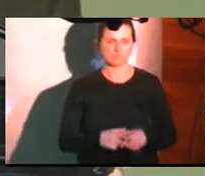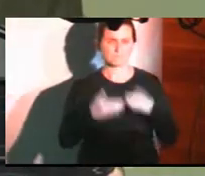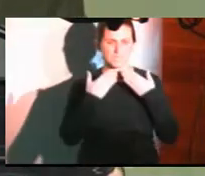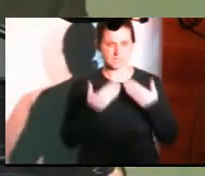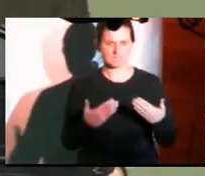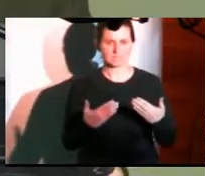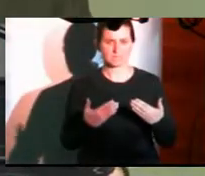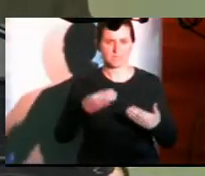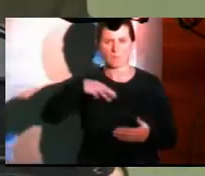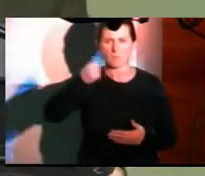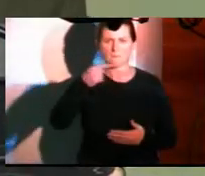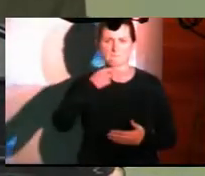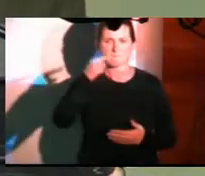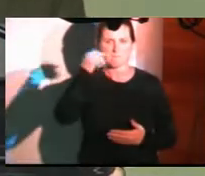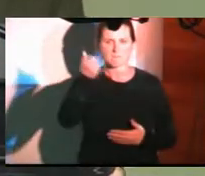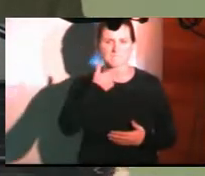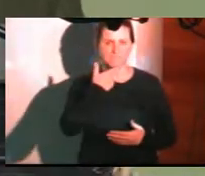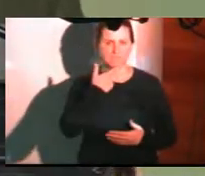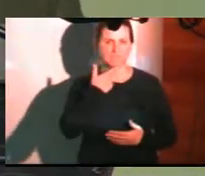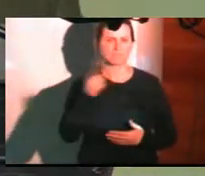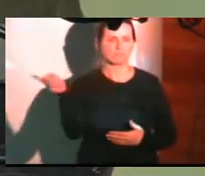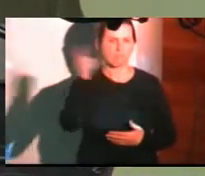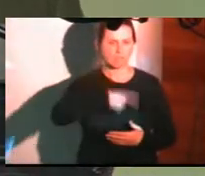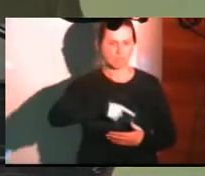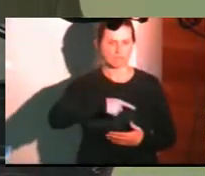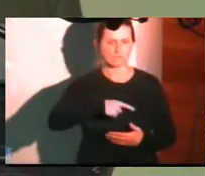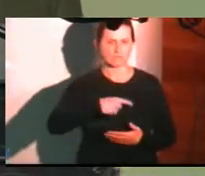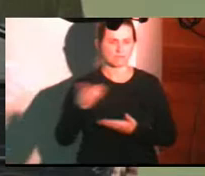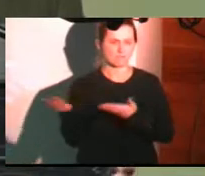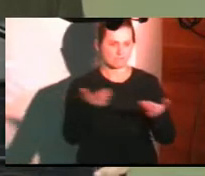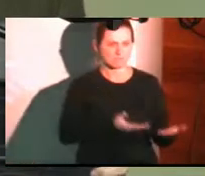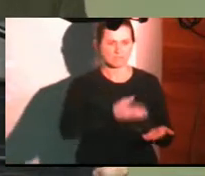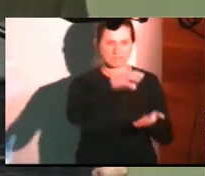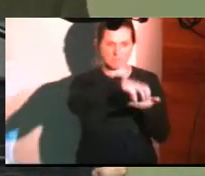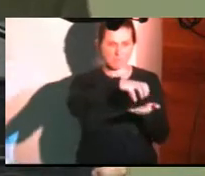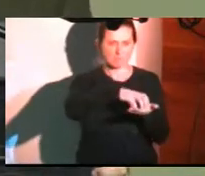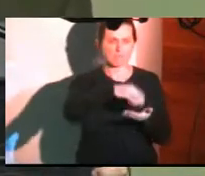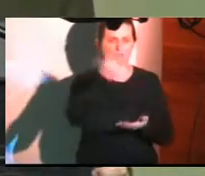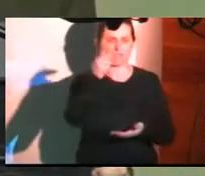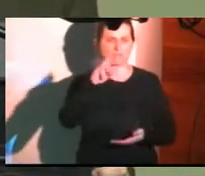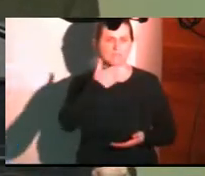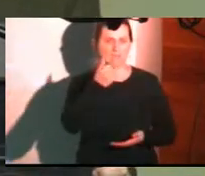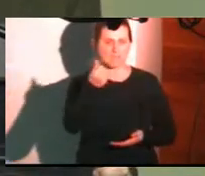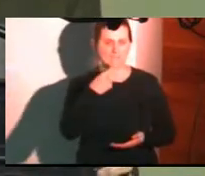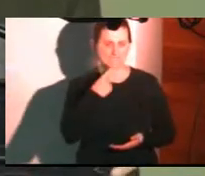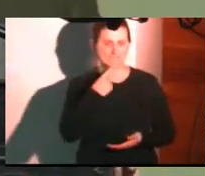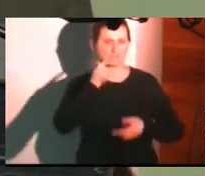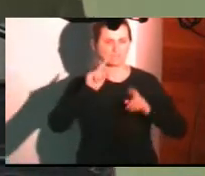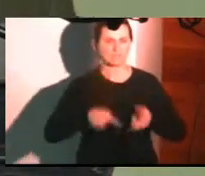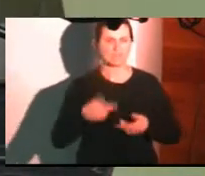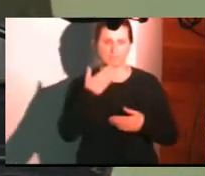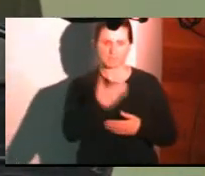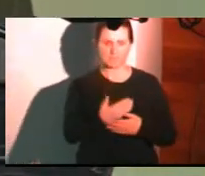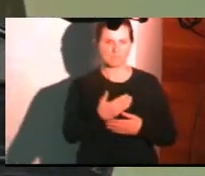Gracias, Matías, por la presencia en tu persona de ARSAT. Y gracias también